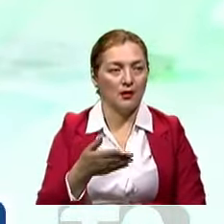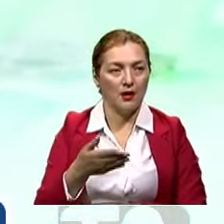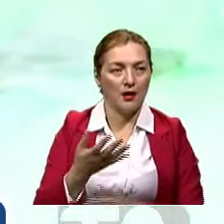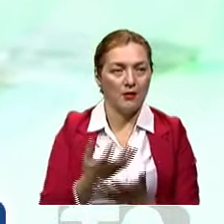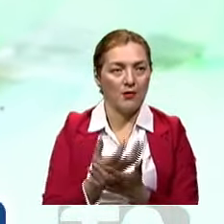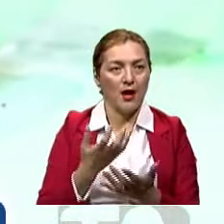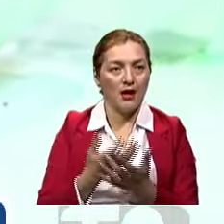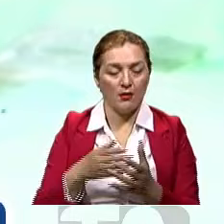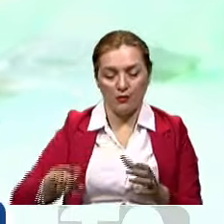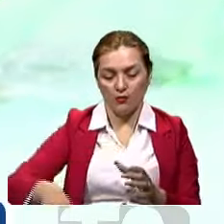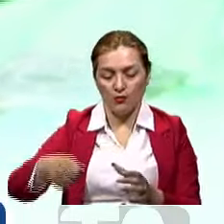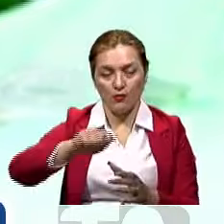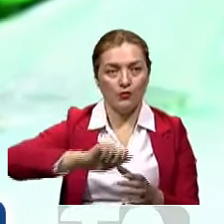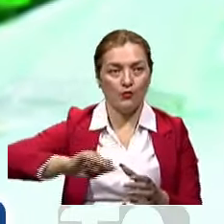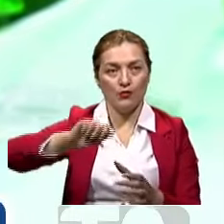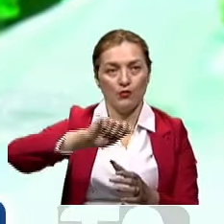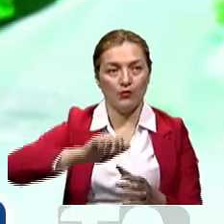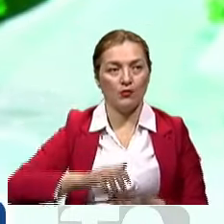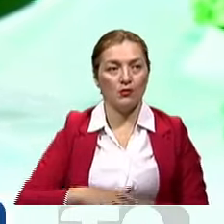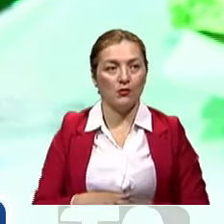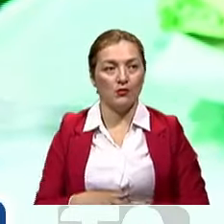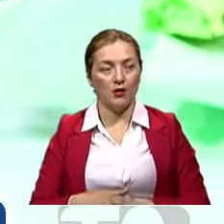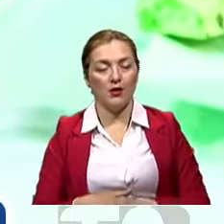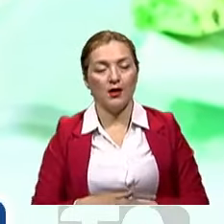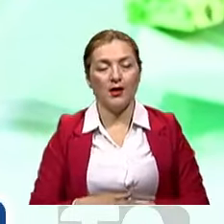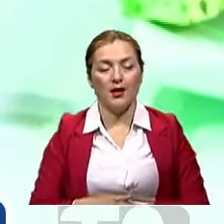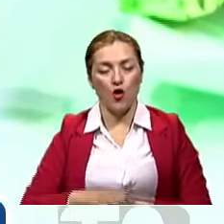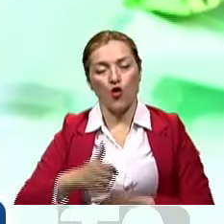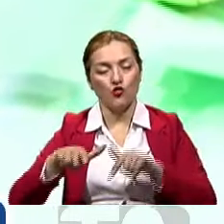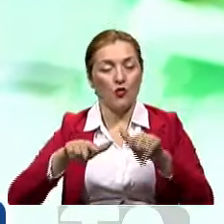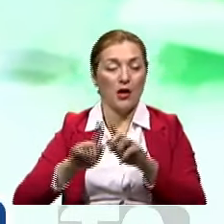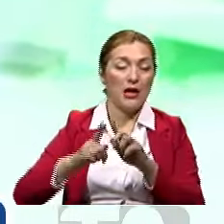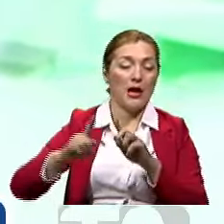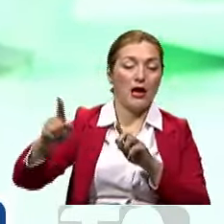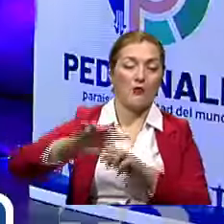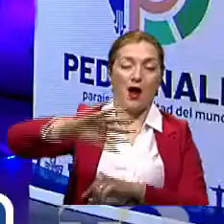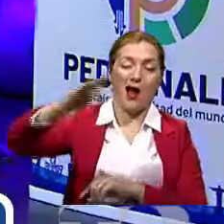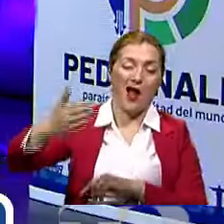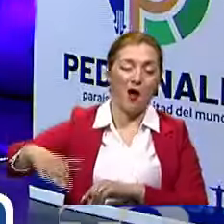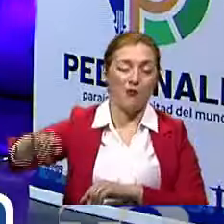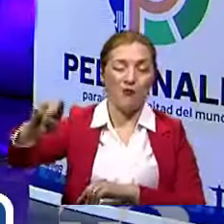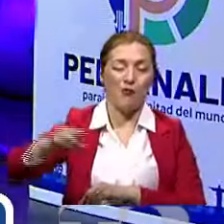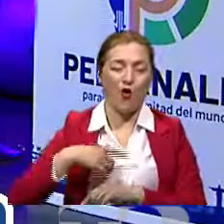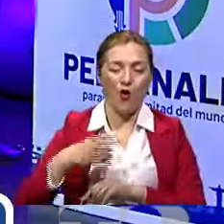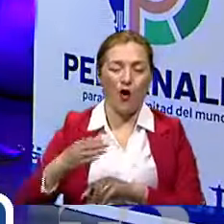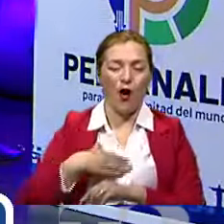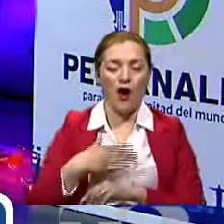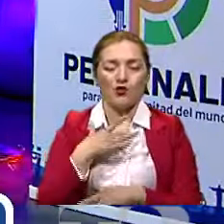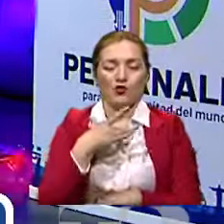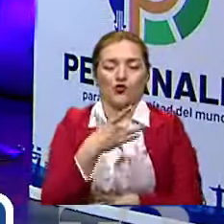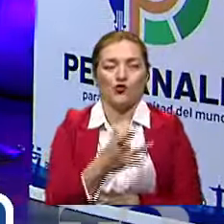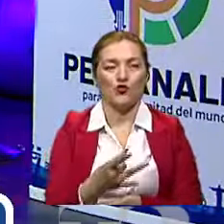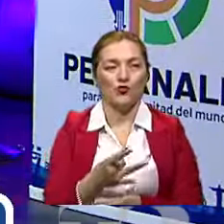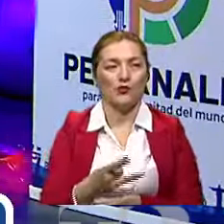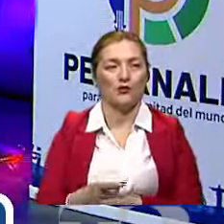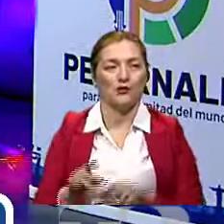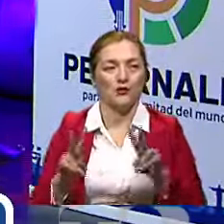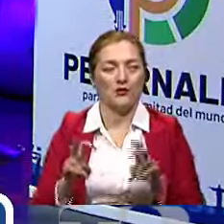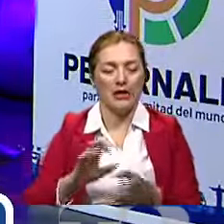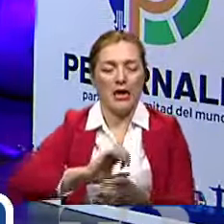la parte adentro en Atahualpa, hacia el monte donde nos encanta, nosotros los montubios, tenemos un suero blanco. Suero blanco